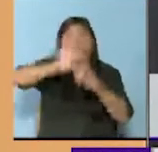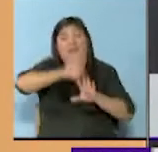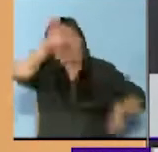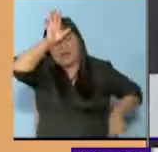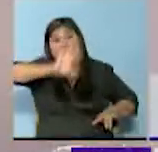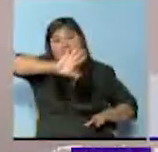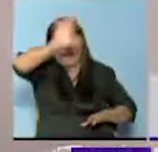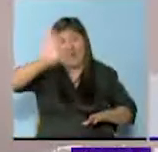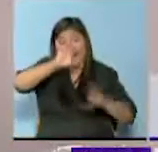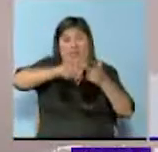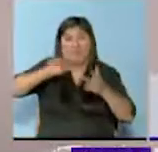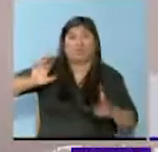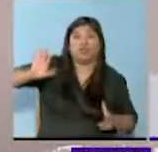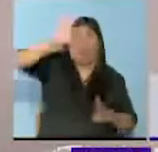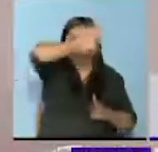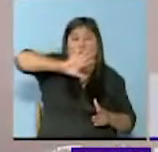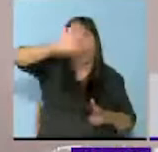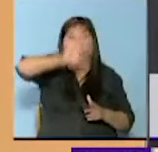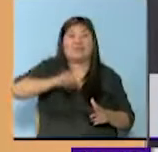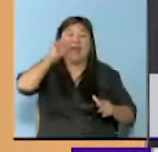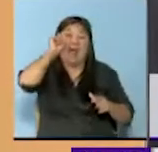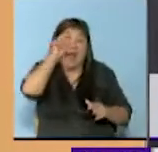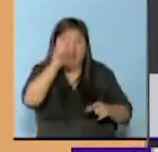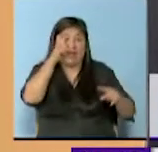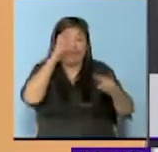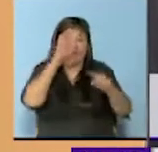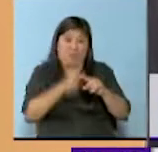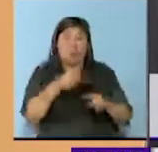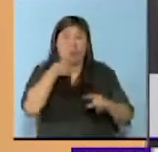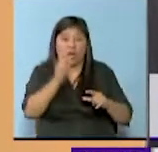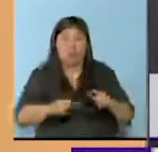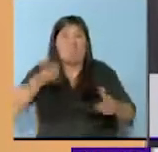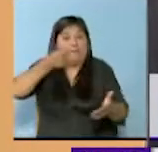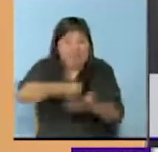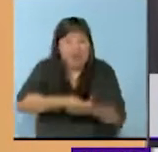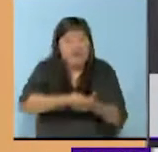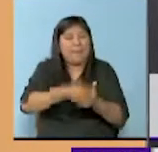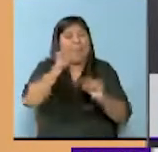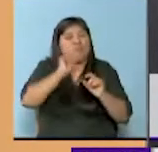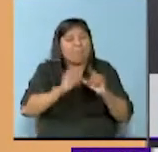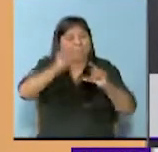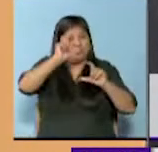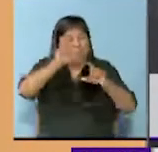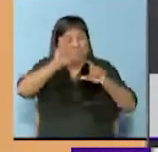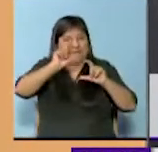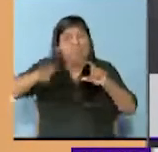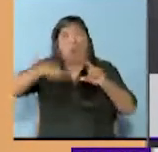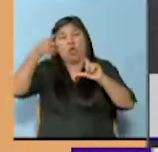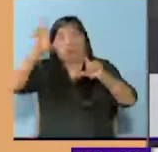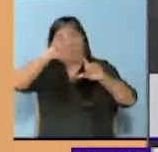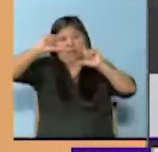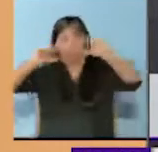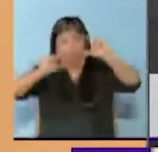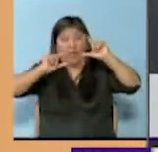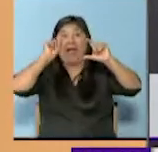estaban contemplados y se pagaba una cifra mayor por hijo, precisamente en concepto de asignación